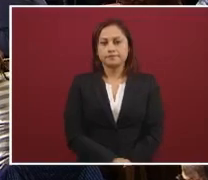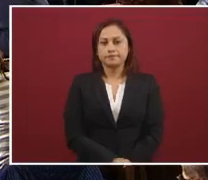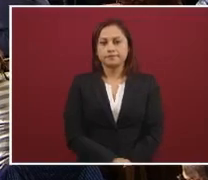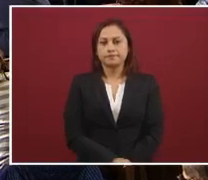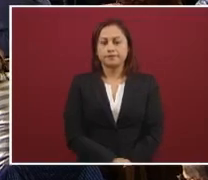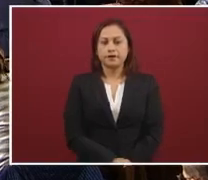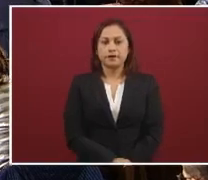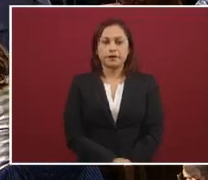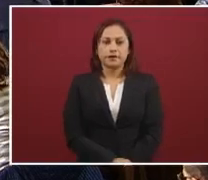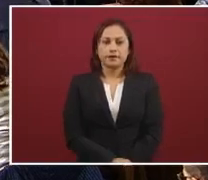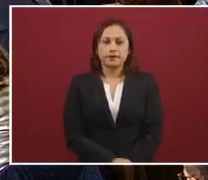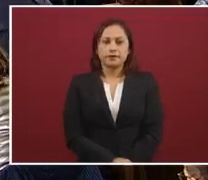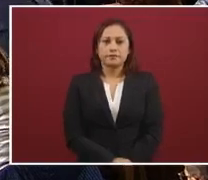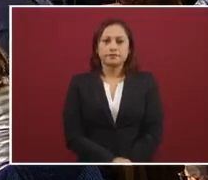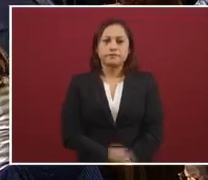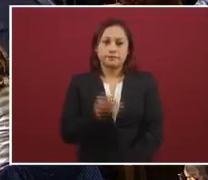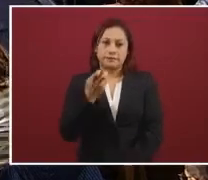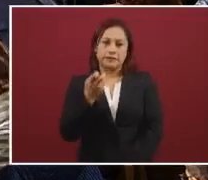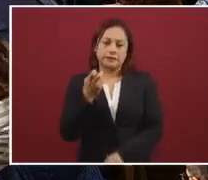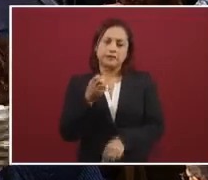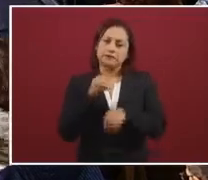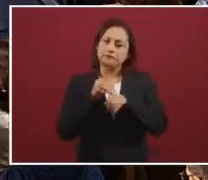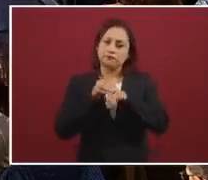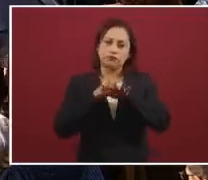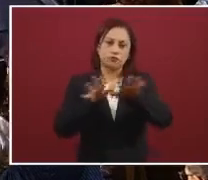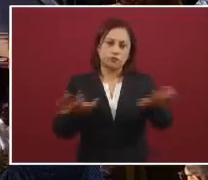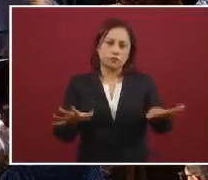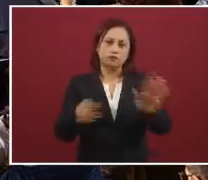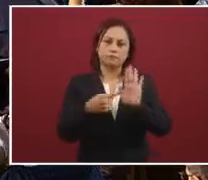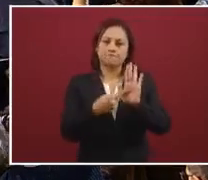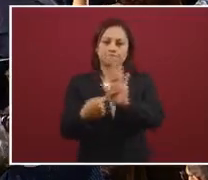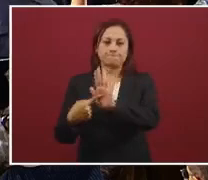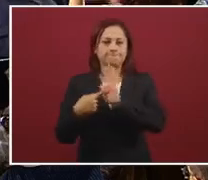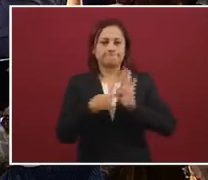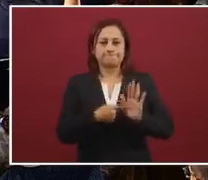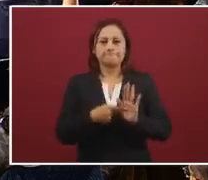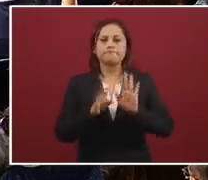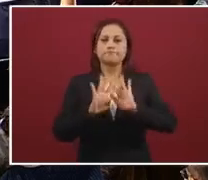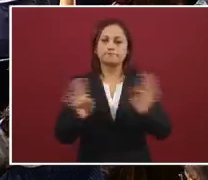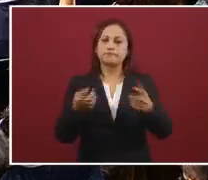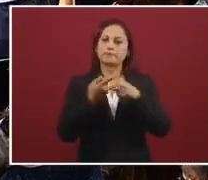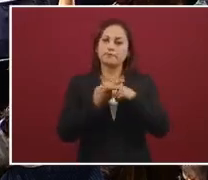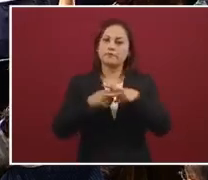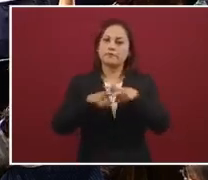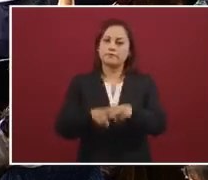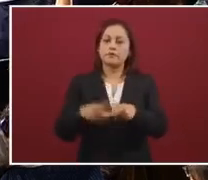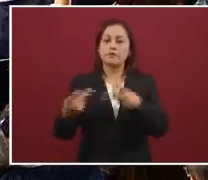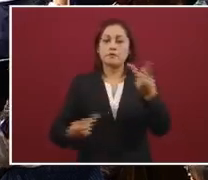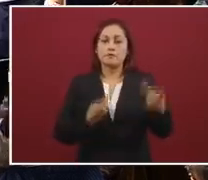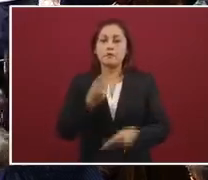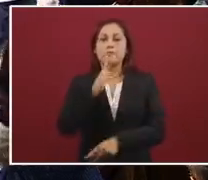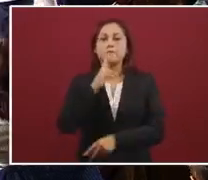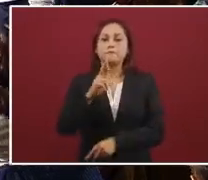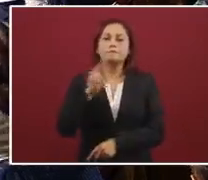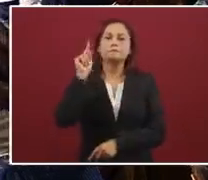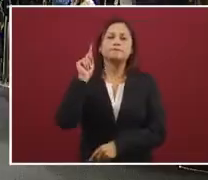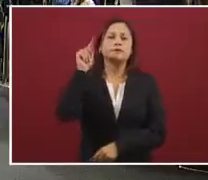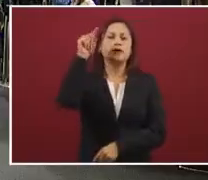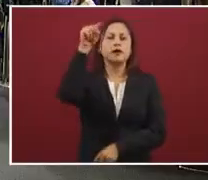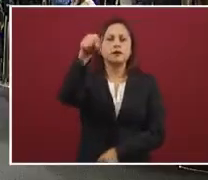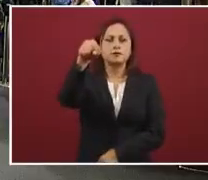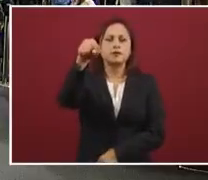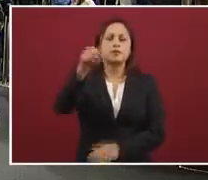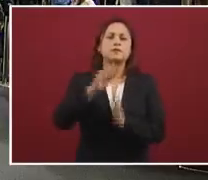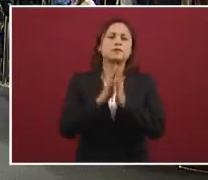Pues esto es la información y abrimos para preguntas y respuestas. Vámonos atrás, si